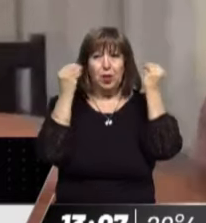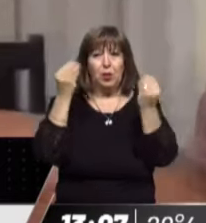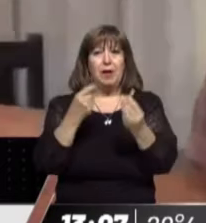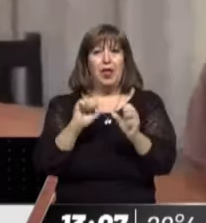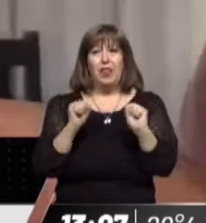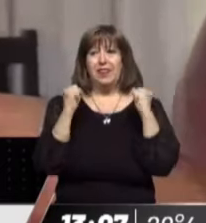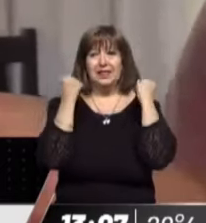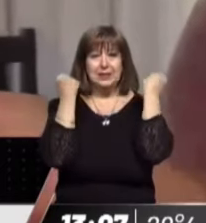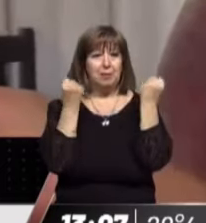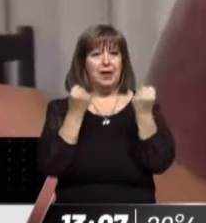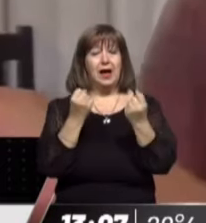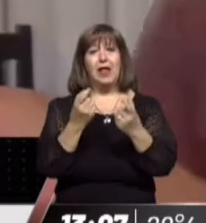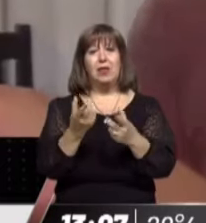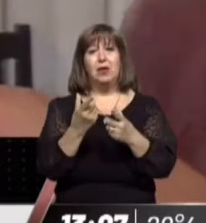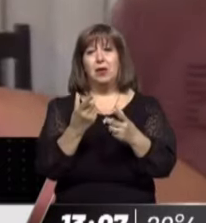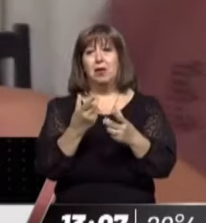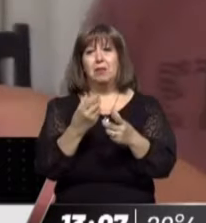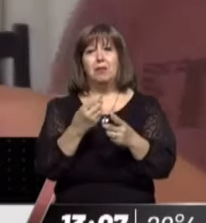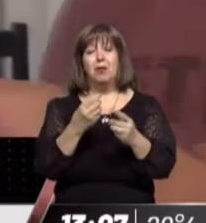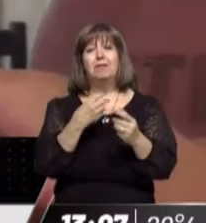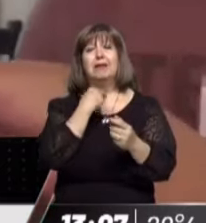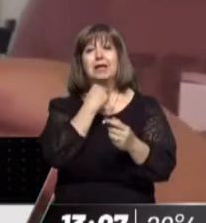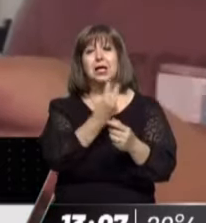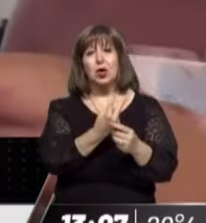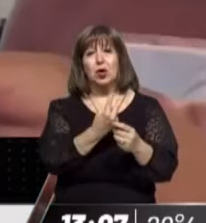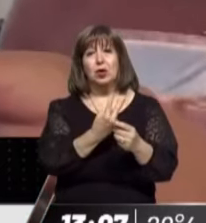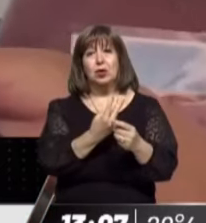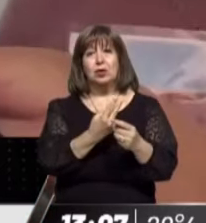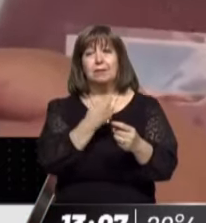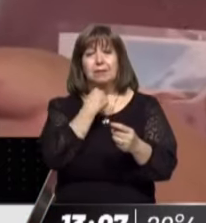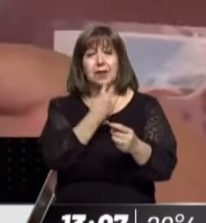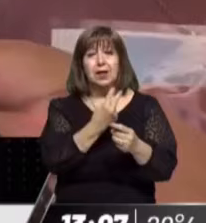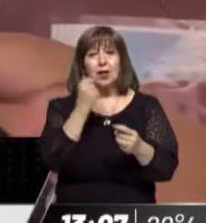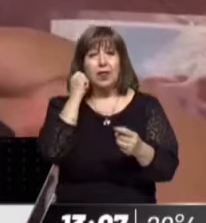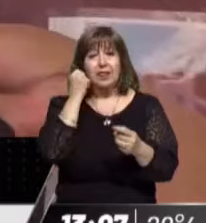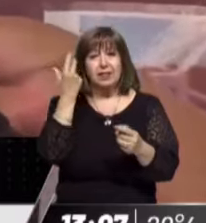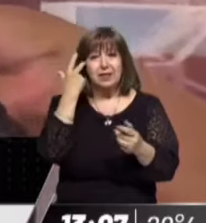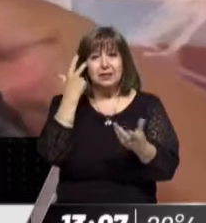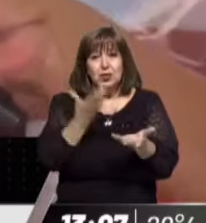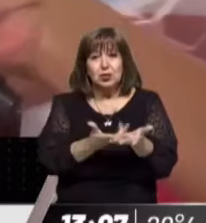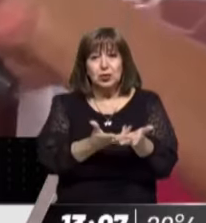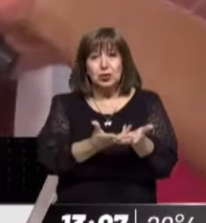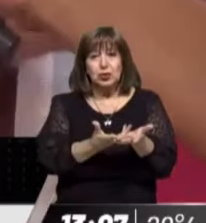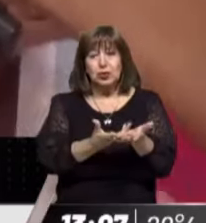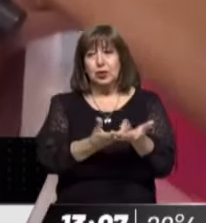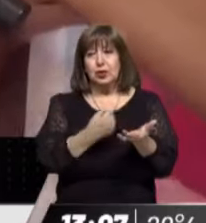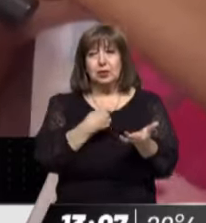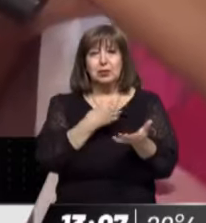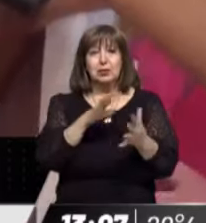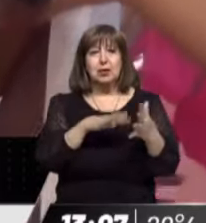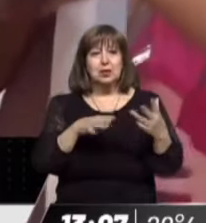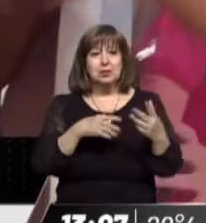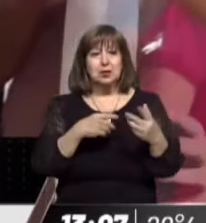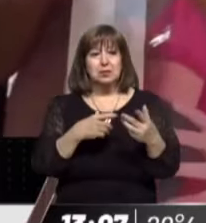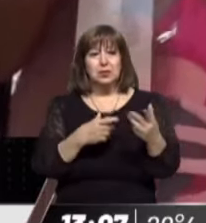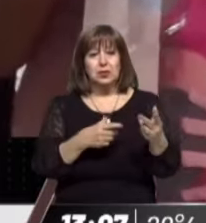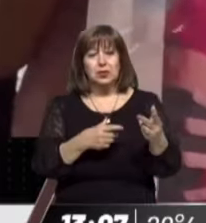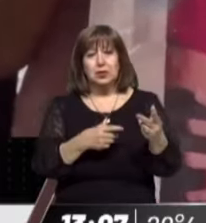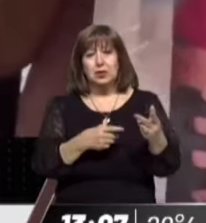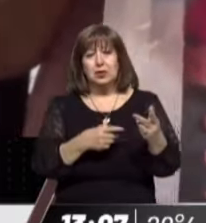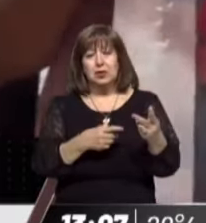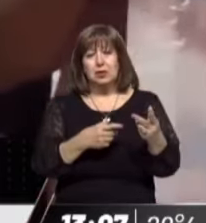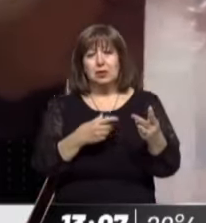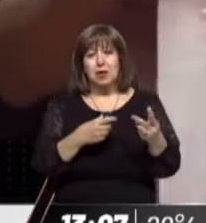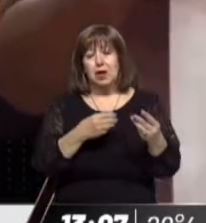porque este hombre eh se llevó mucho much sueños muchos sueños de Santi se llevó la vida de él y se